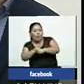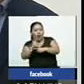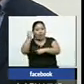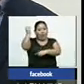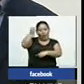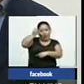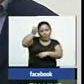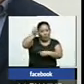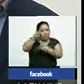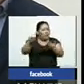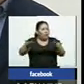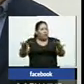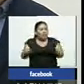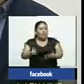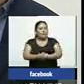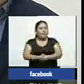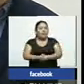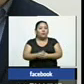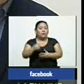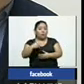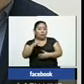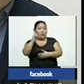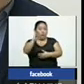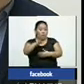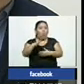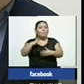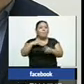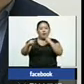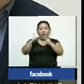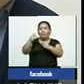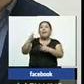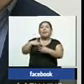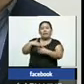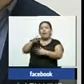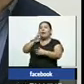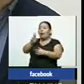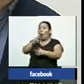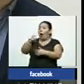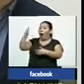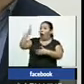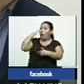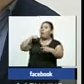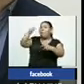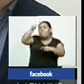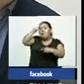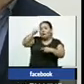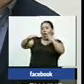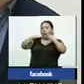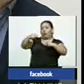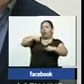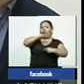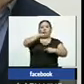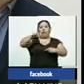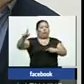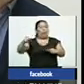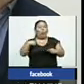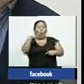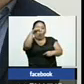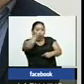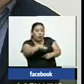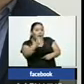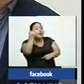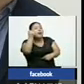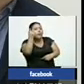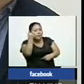dejar estructuras mentales antiguas en donde el jefe tenía todas las respuestas y decía que era lo que se hacía, a entender ahora